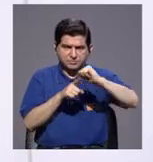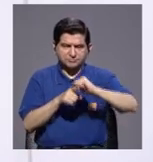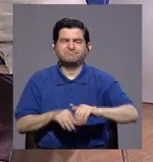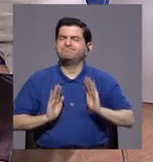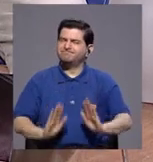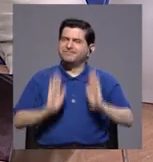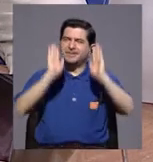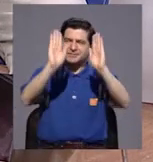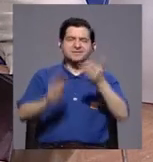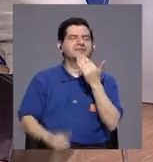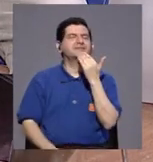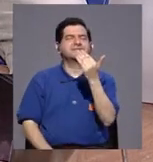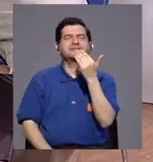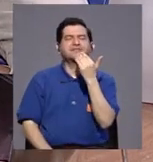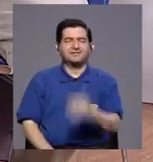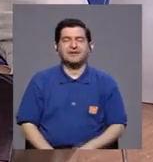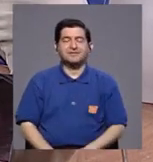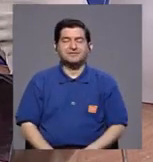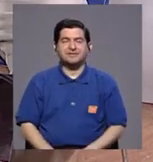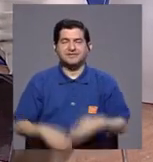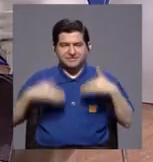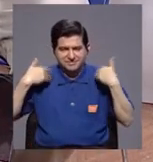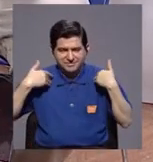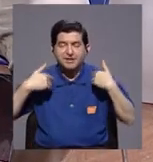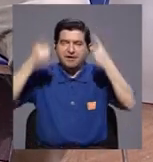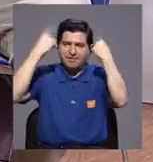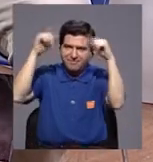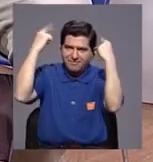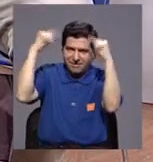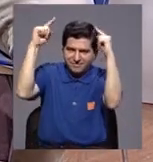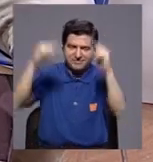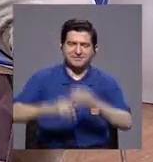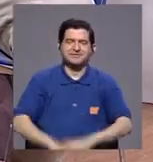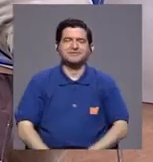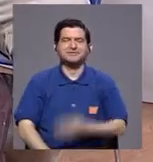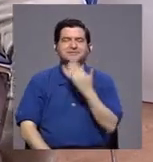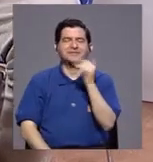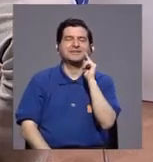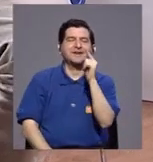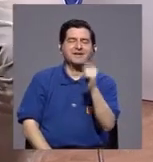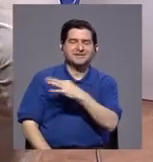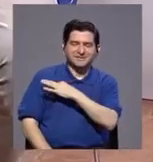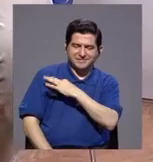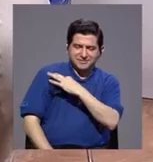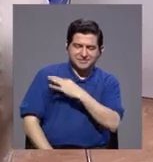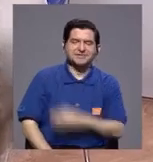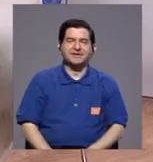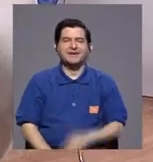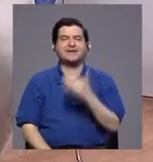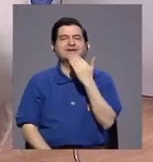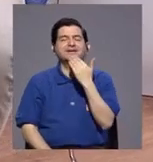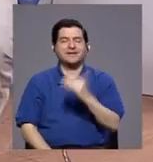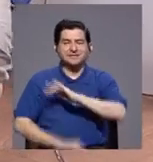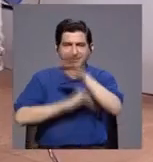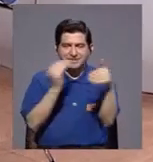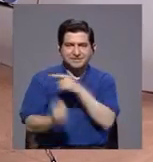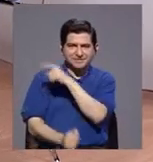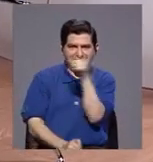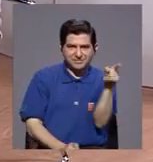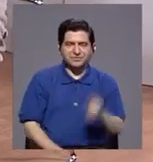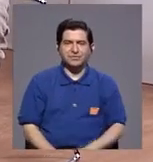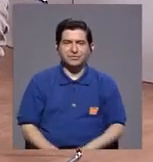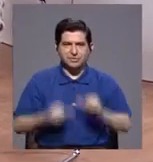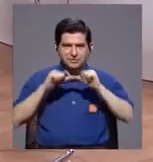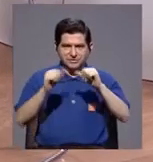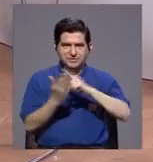excelente muchisimas gracias muchas felicidades y más éxitos muchas gracias a ustedes por invitarnos y gracias giovanni gracias a todas y todos ustedes